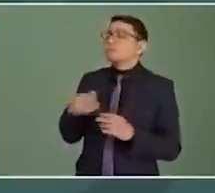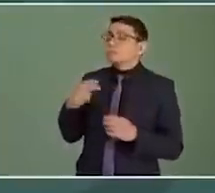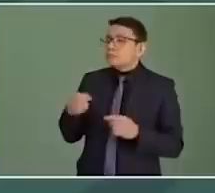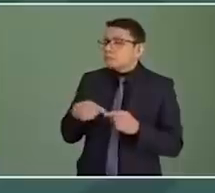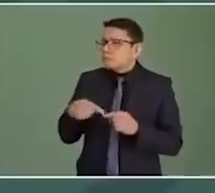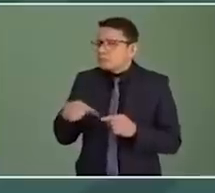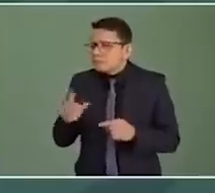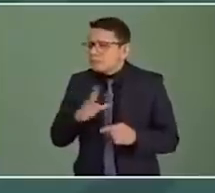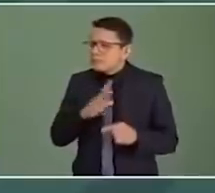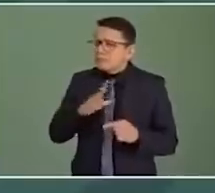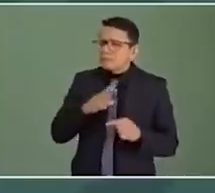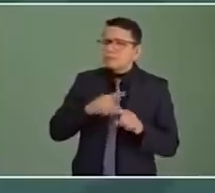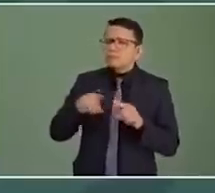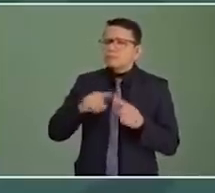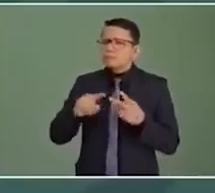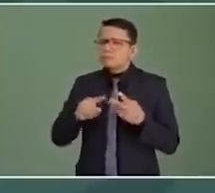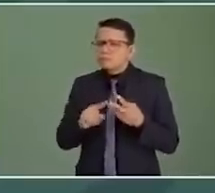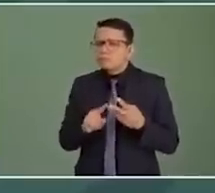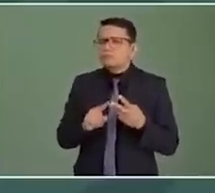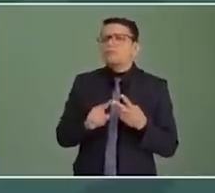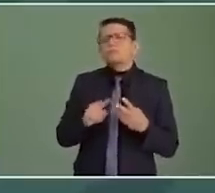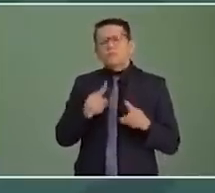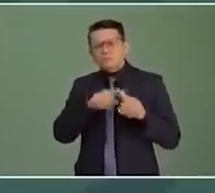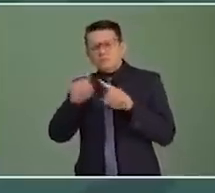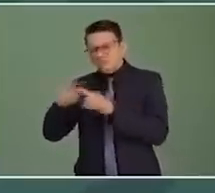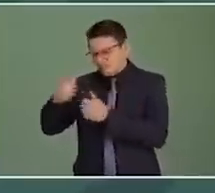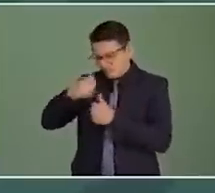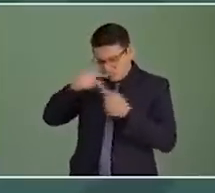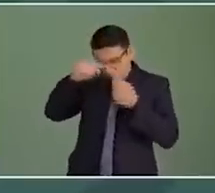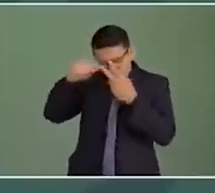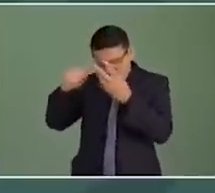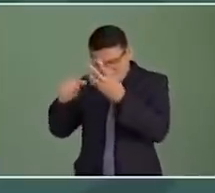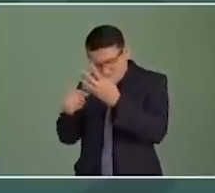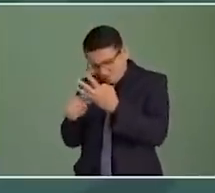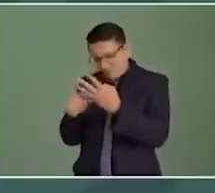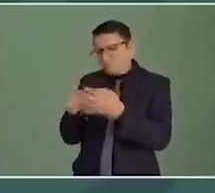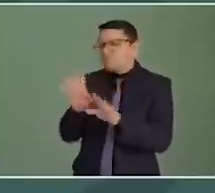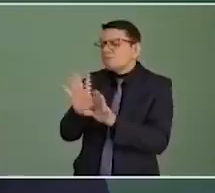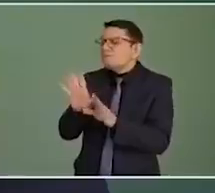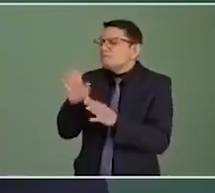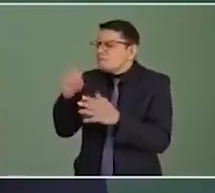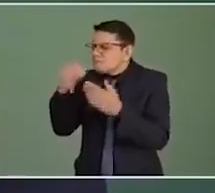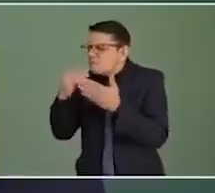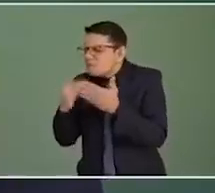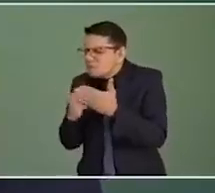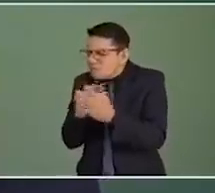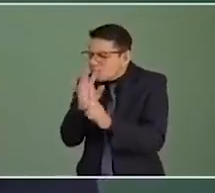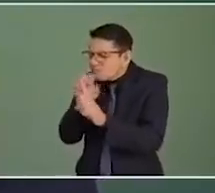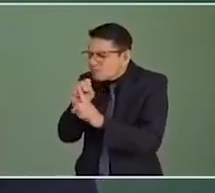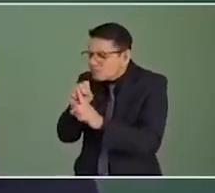hay de parte del ejército mexicano una actitud